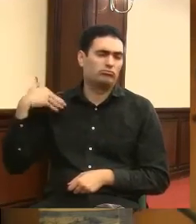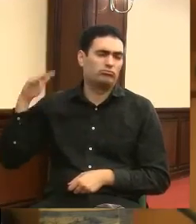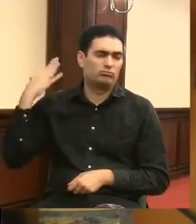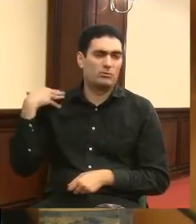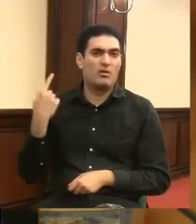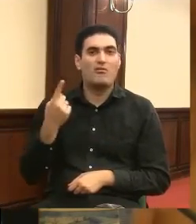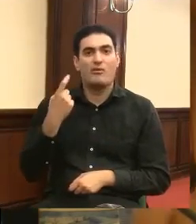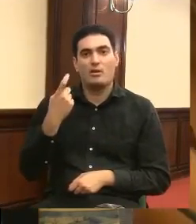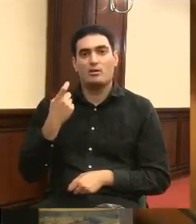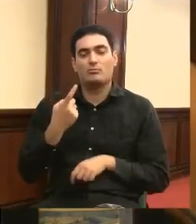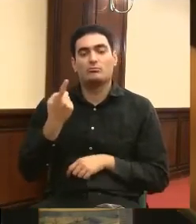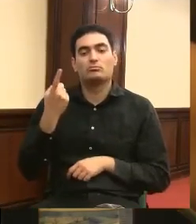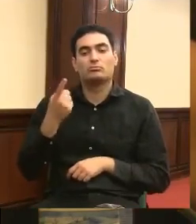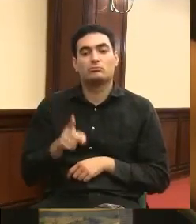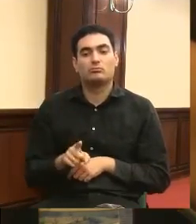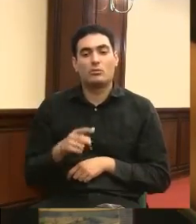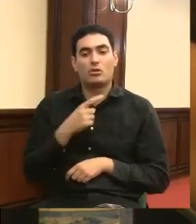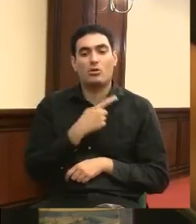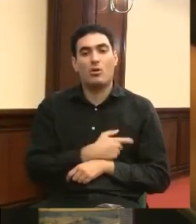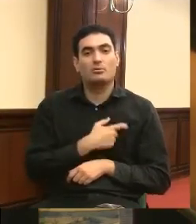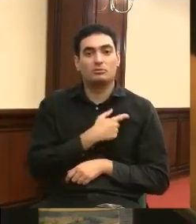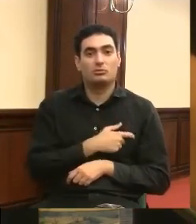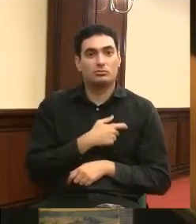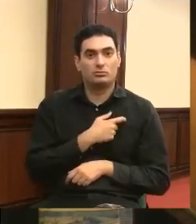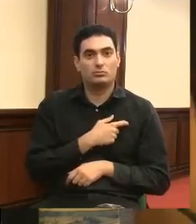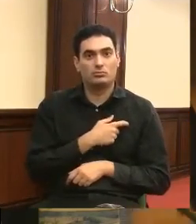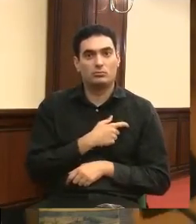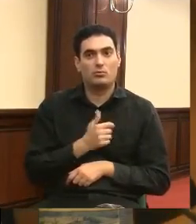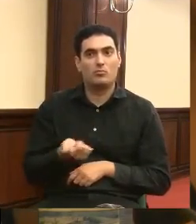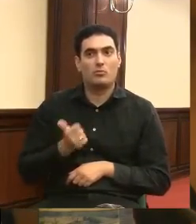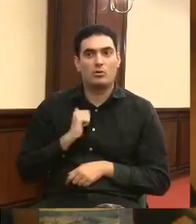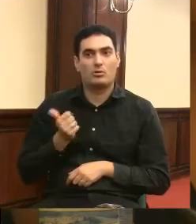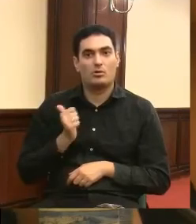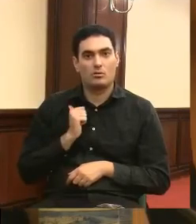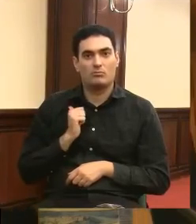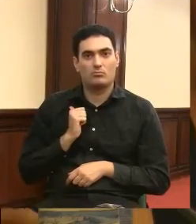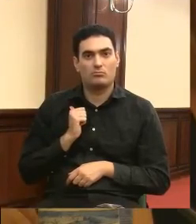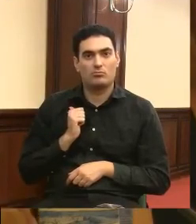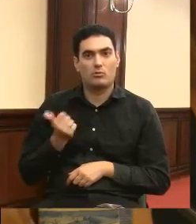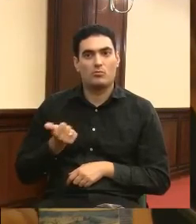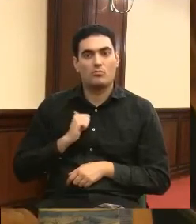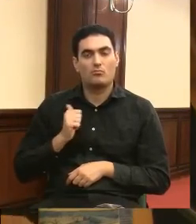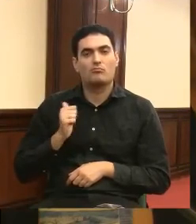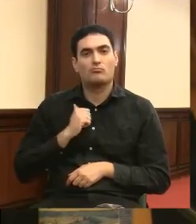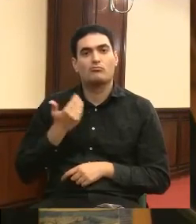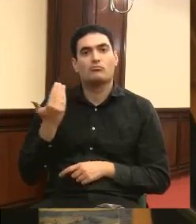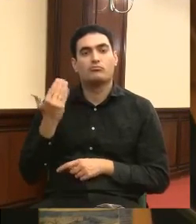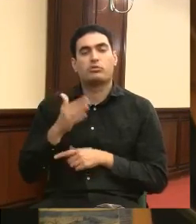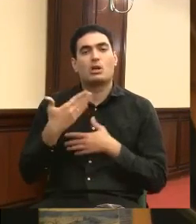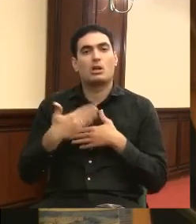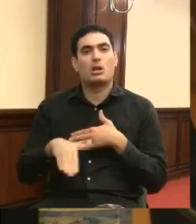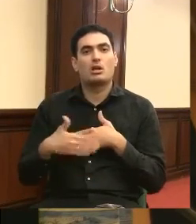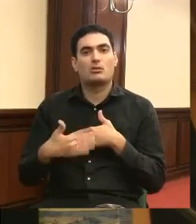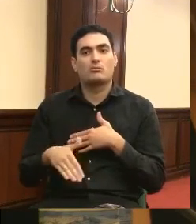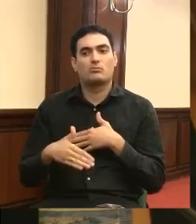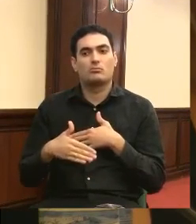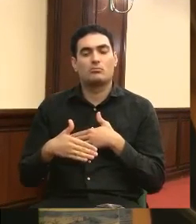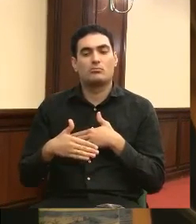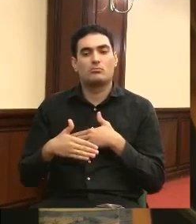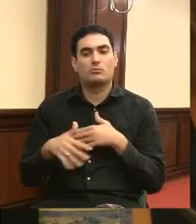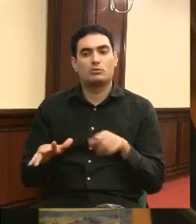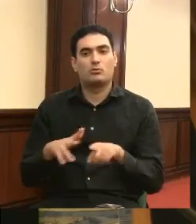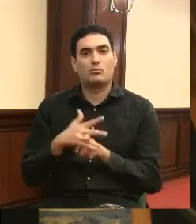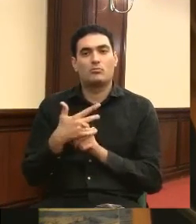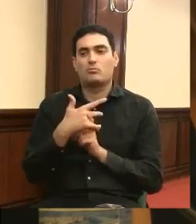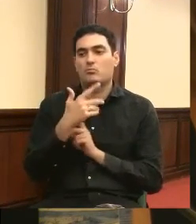del ayer, e incluso en esa comisión tener la oportunidad, ¿por qué no?, de proponer una